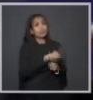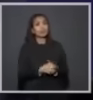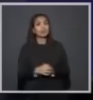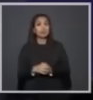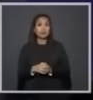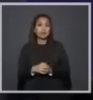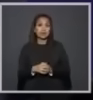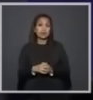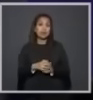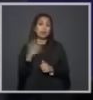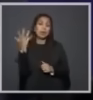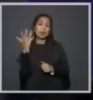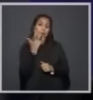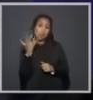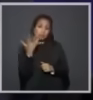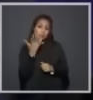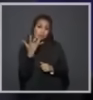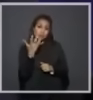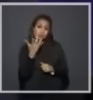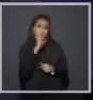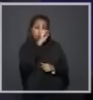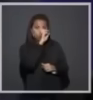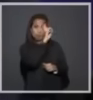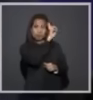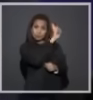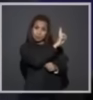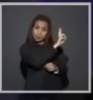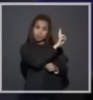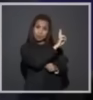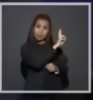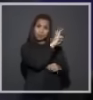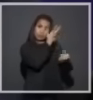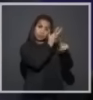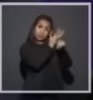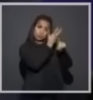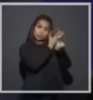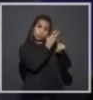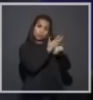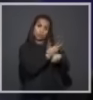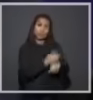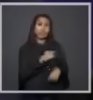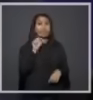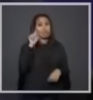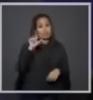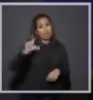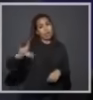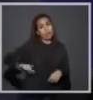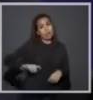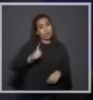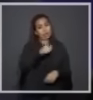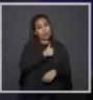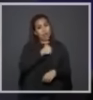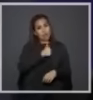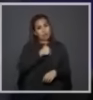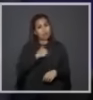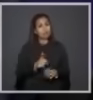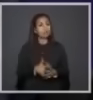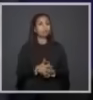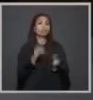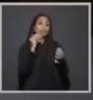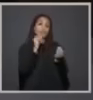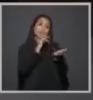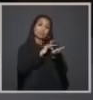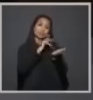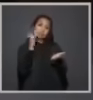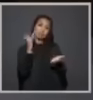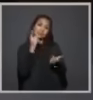a tener una actitud de mucho respeto tanto al gobierno de Estados Unidos como al gobierno de Canadá. Muchas gracias,